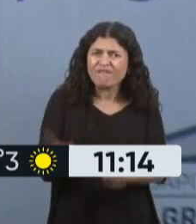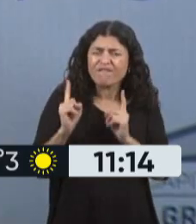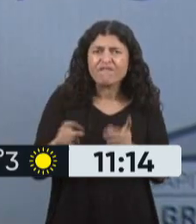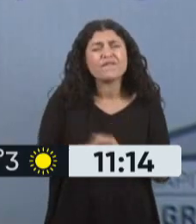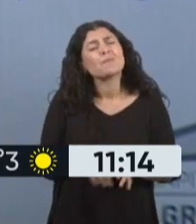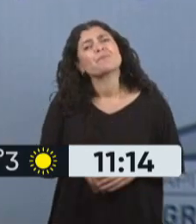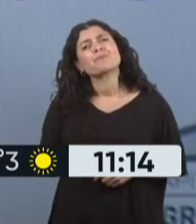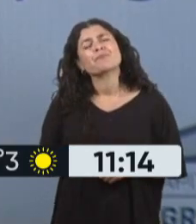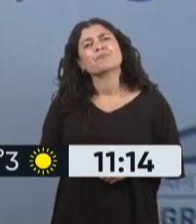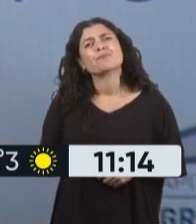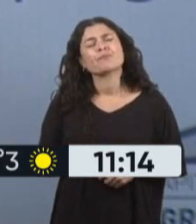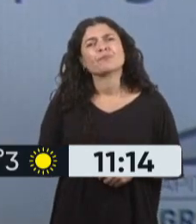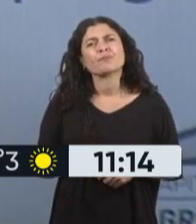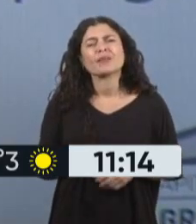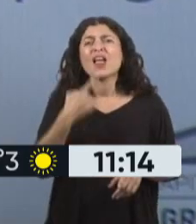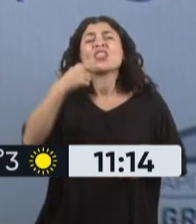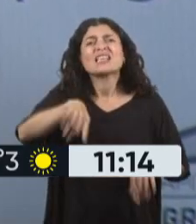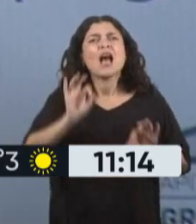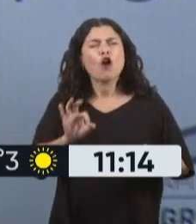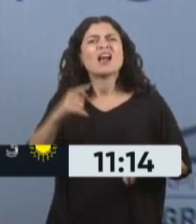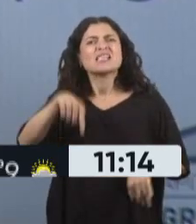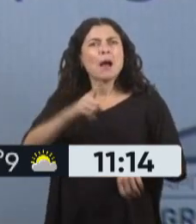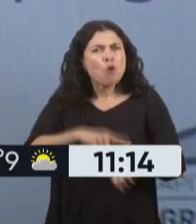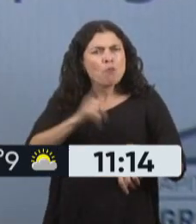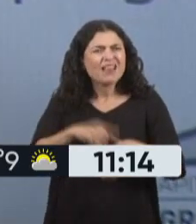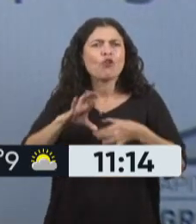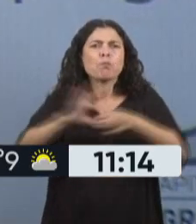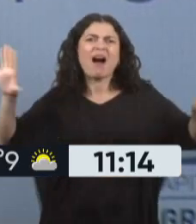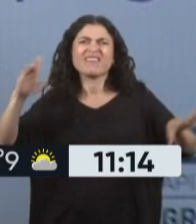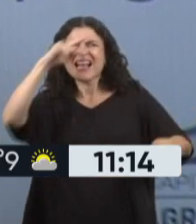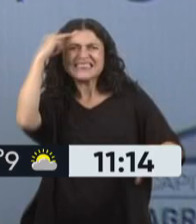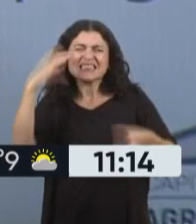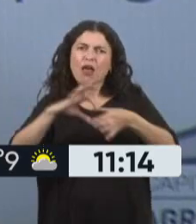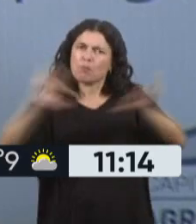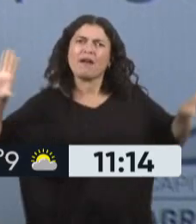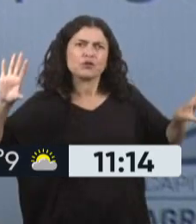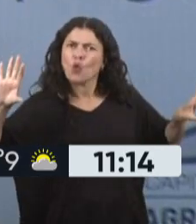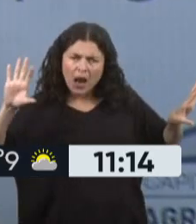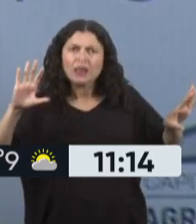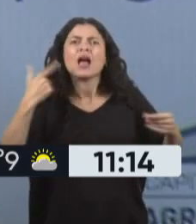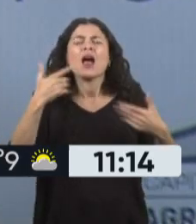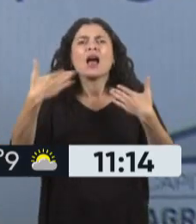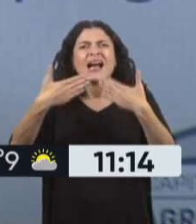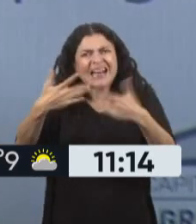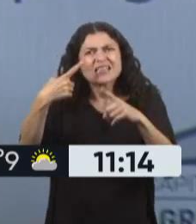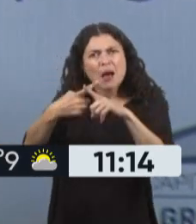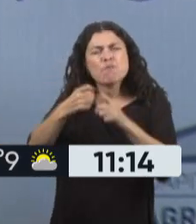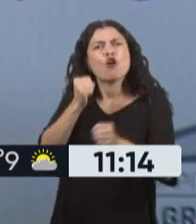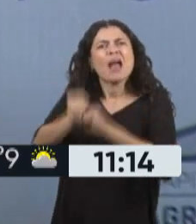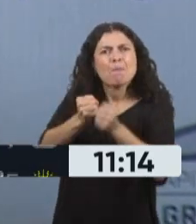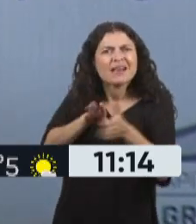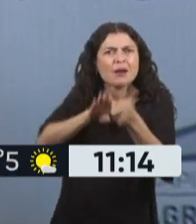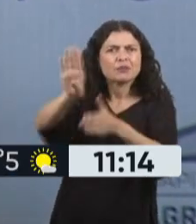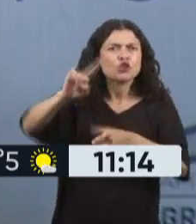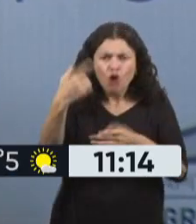diga gracias por tu ayuda, ahora ya estoy listo para competir, abría el mercado. eso, digamos, claramente no ocurre.